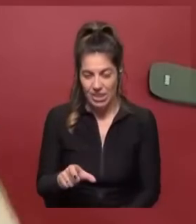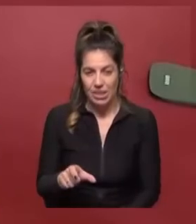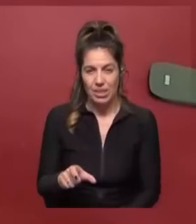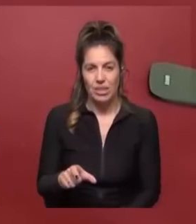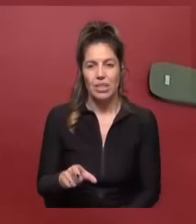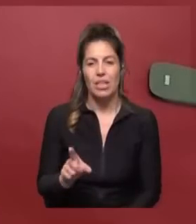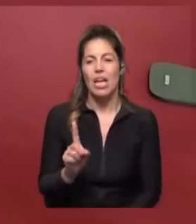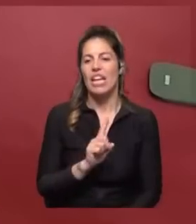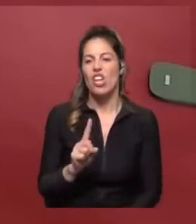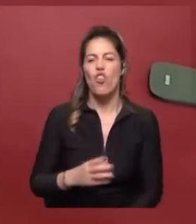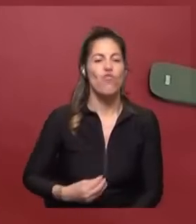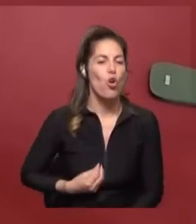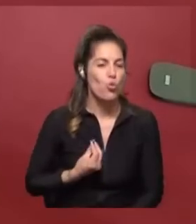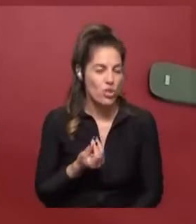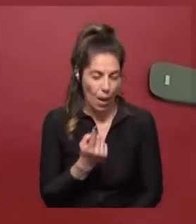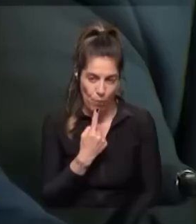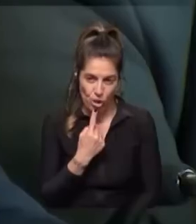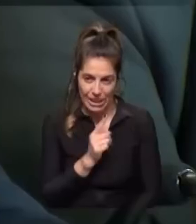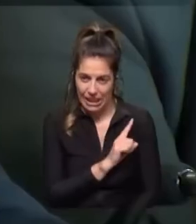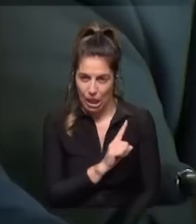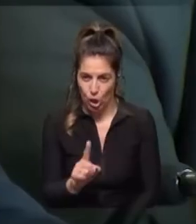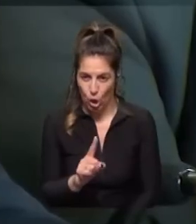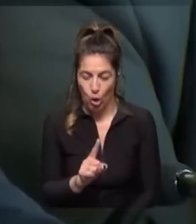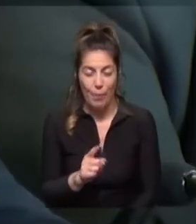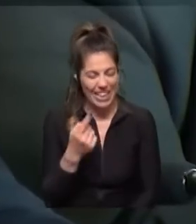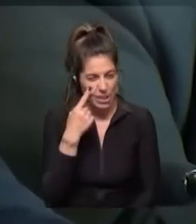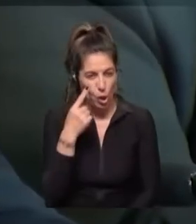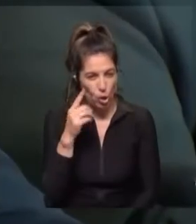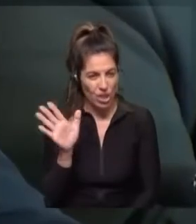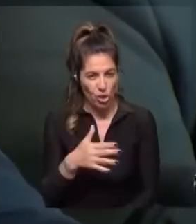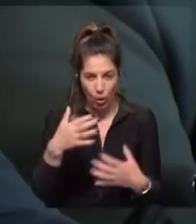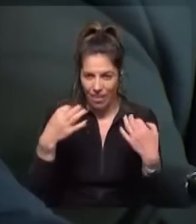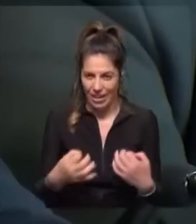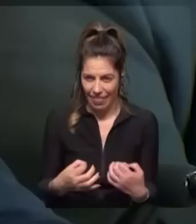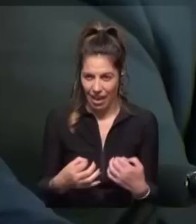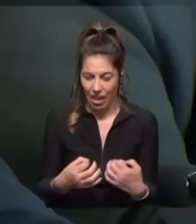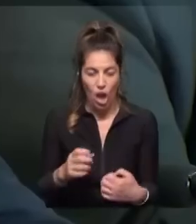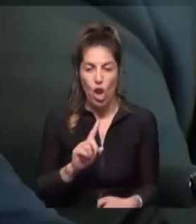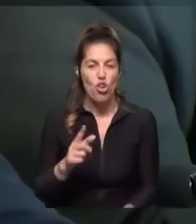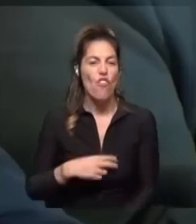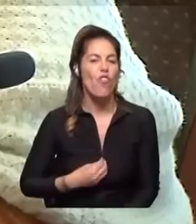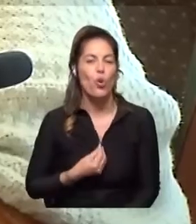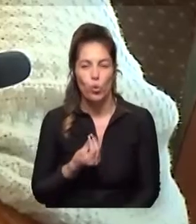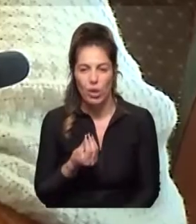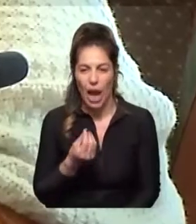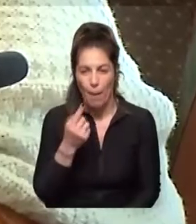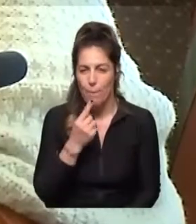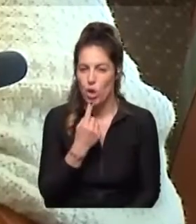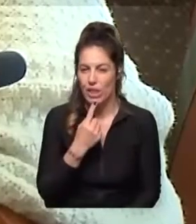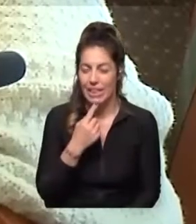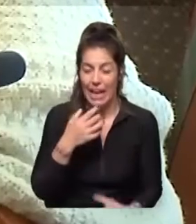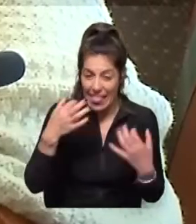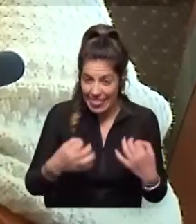no hubo voluntad política para que se conociera toda la verdad y que no hubo voluntad política es un dato concreto